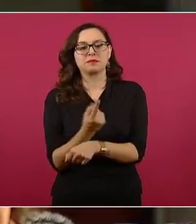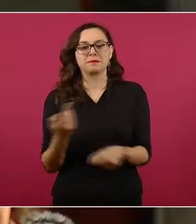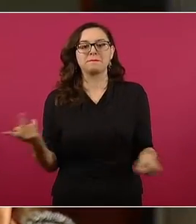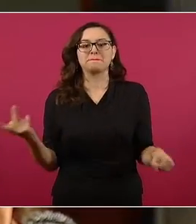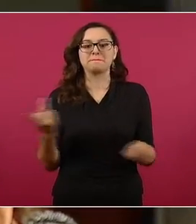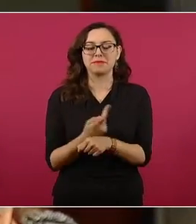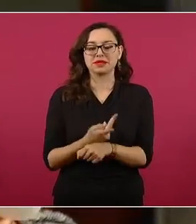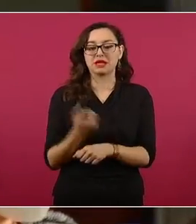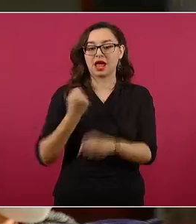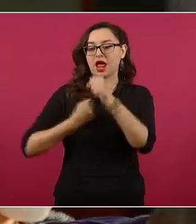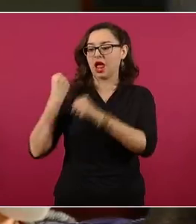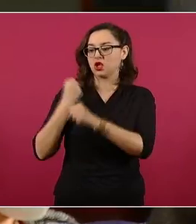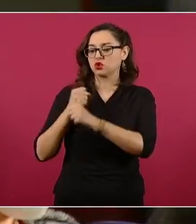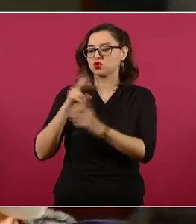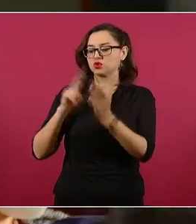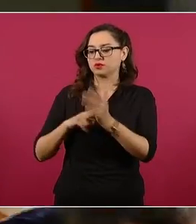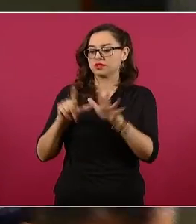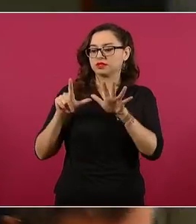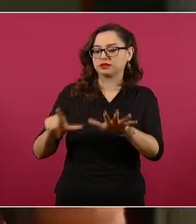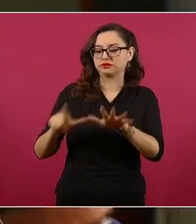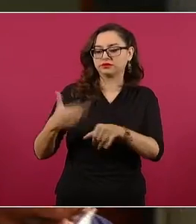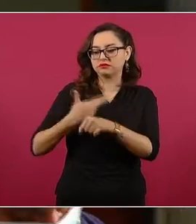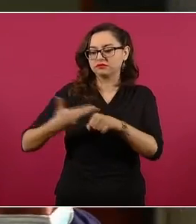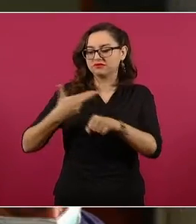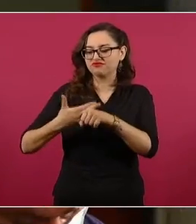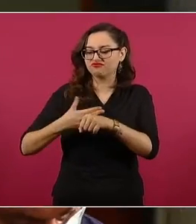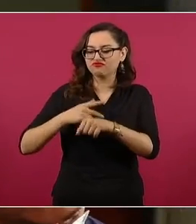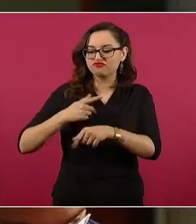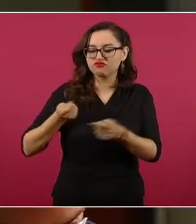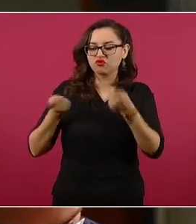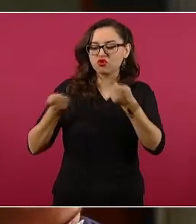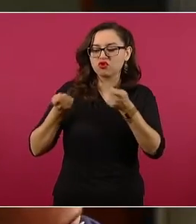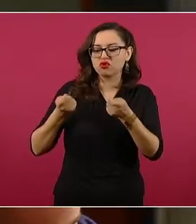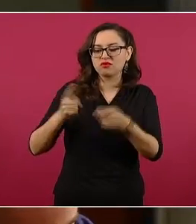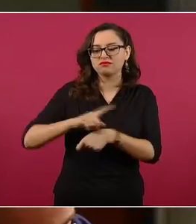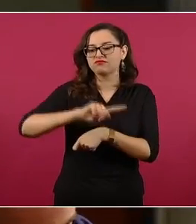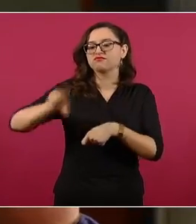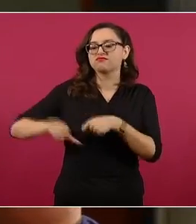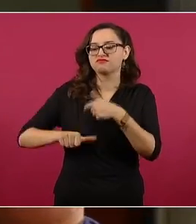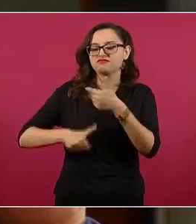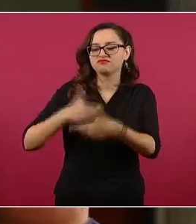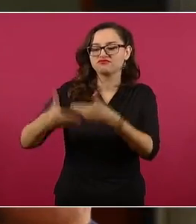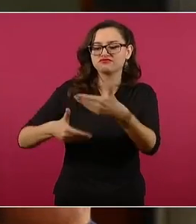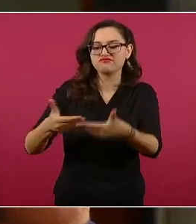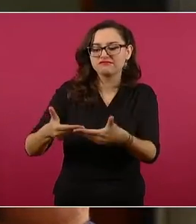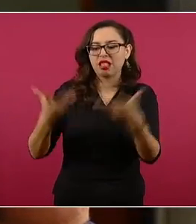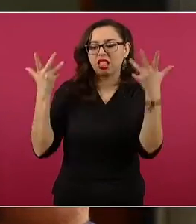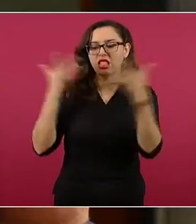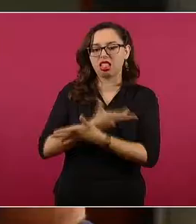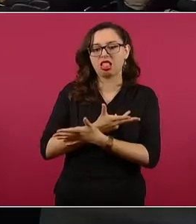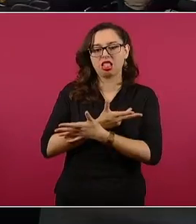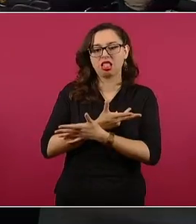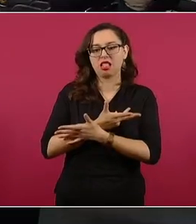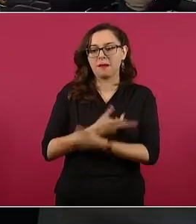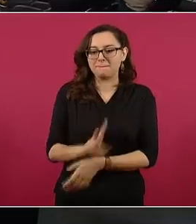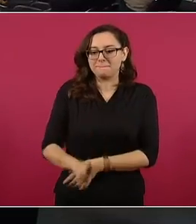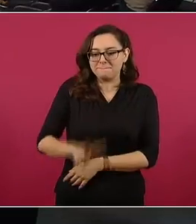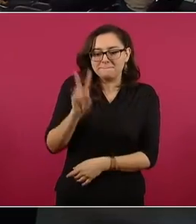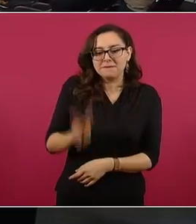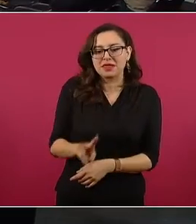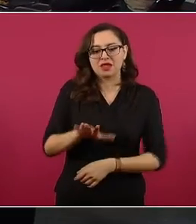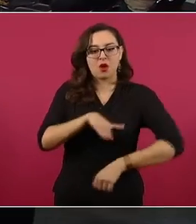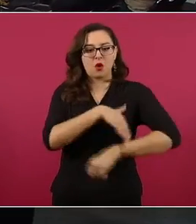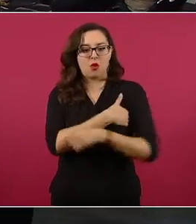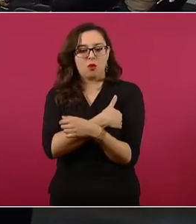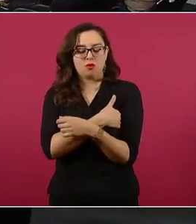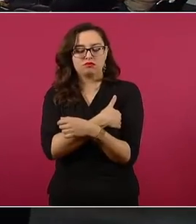de esto, pero se echó abajo pensando en que la única instancia que tenía la infraestructura para poder almacenar esto,